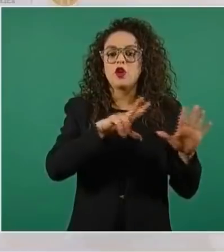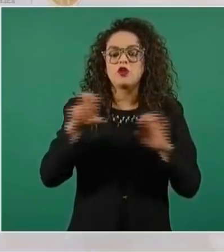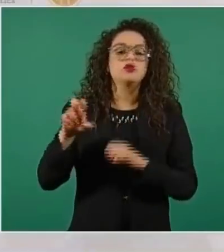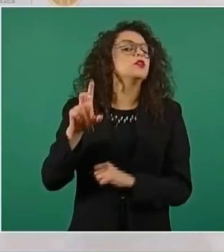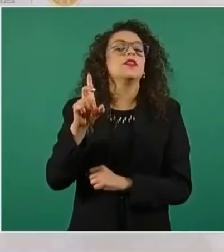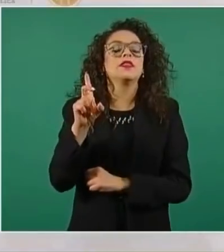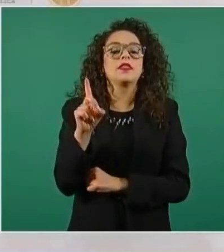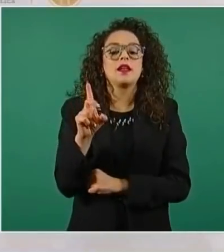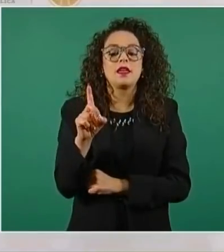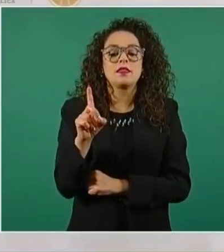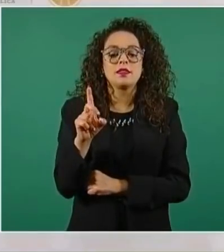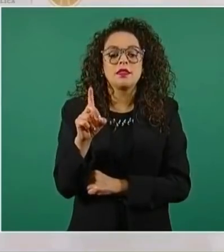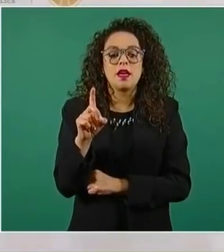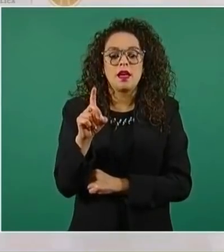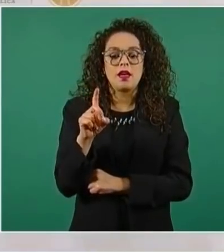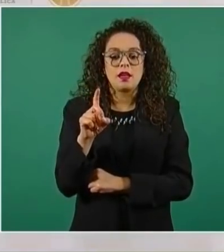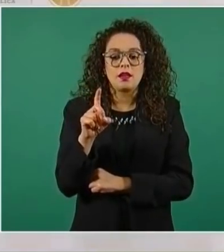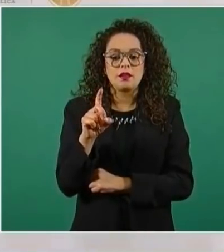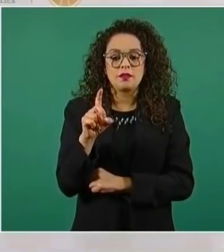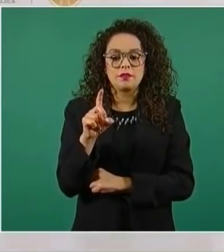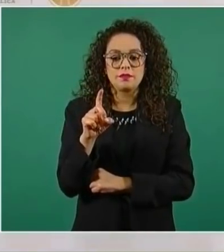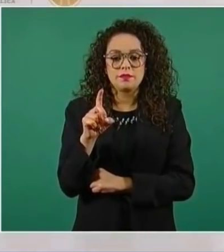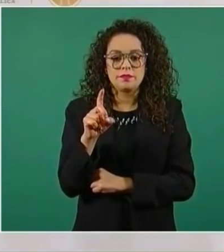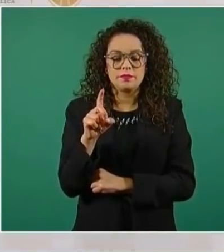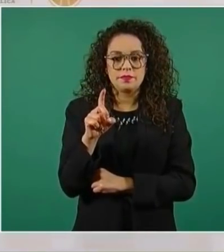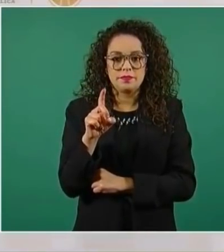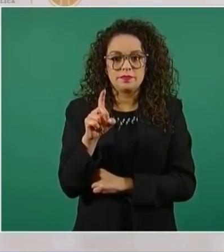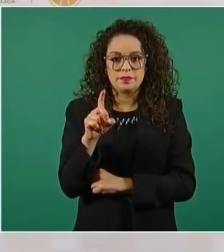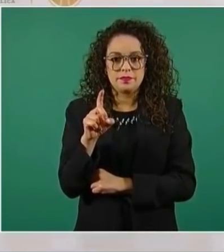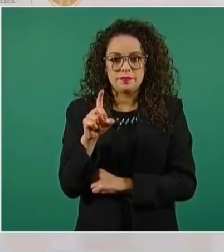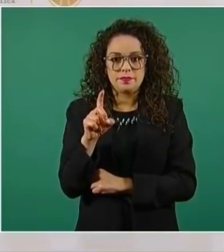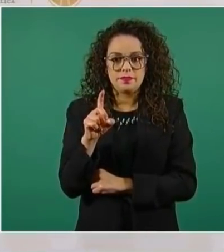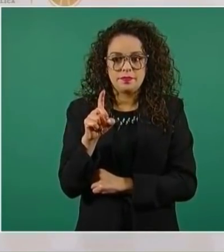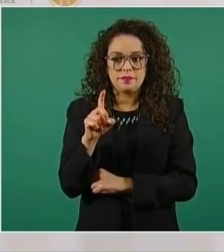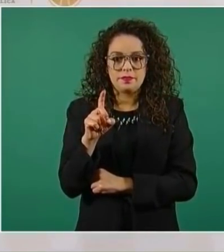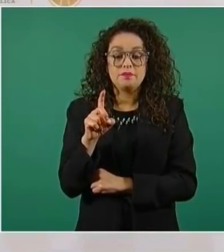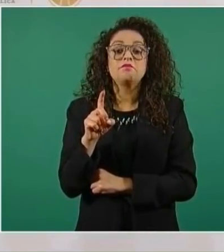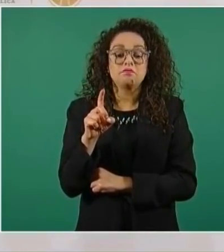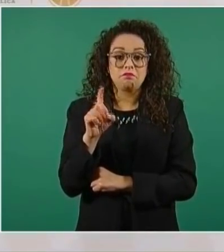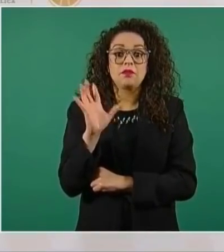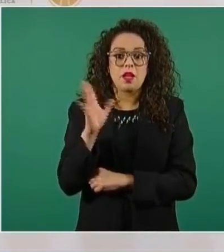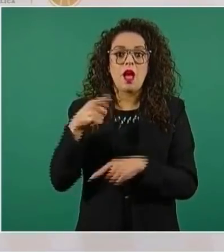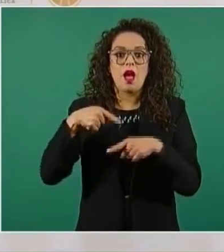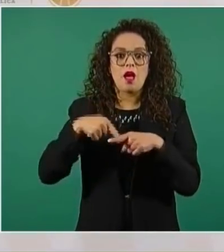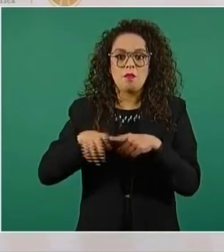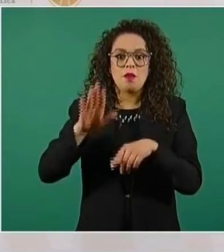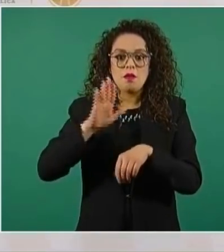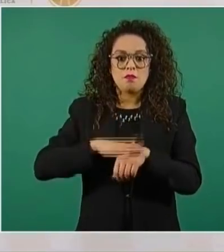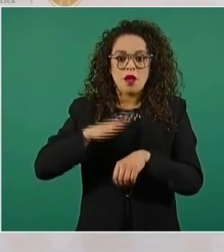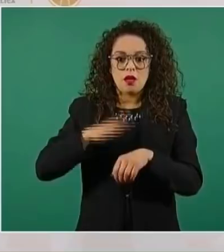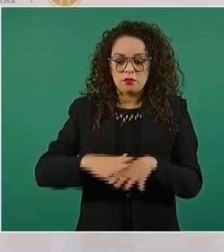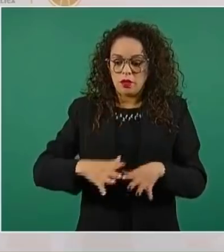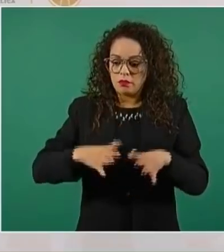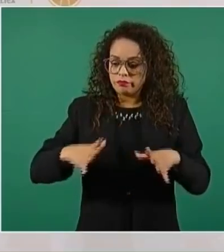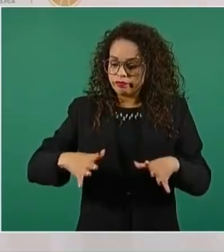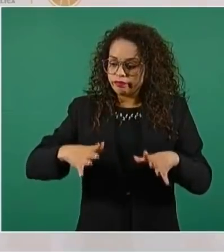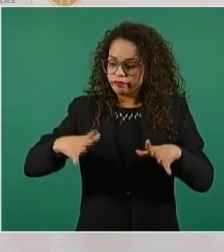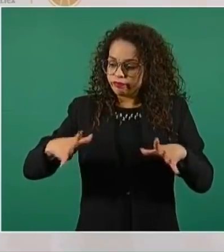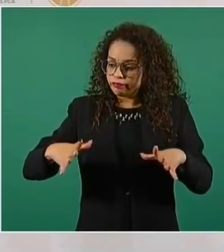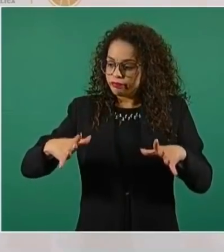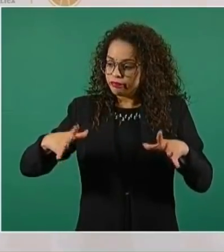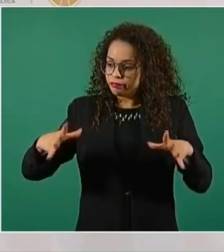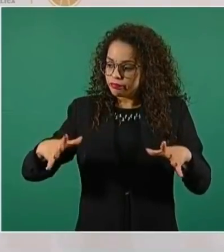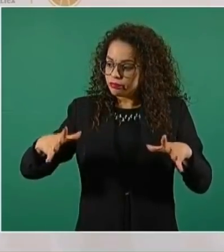1830, cuando la población empieza a crecer, porque comienza a